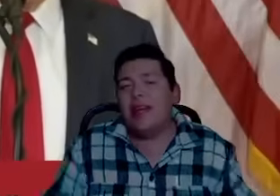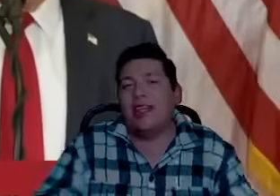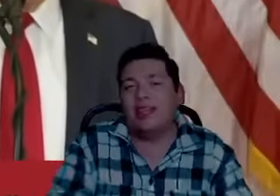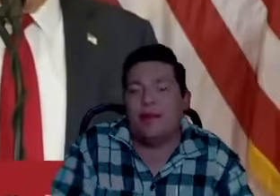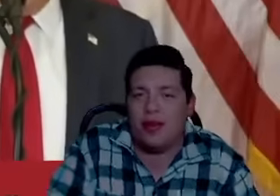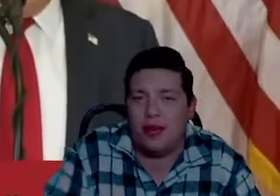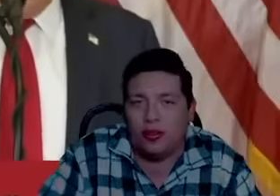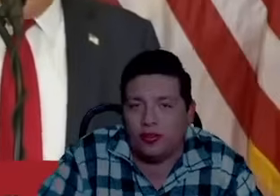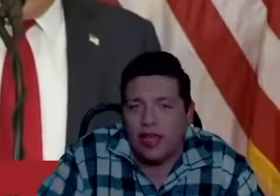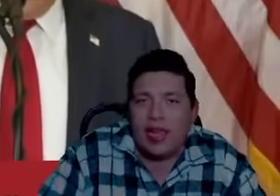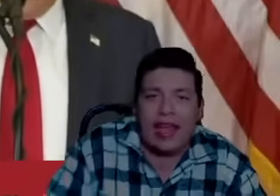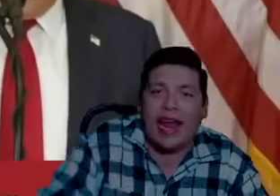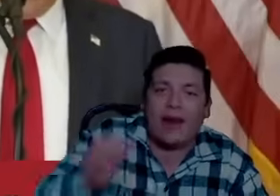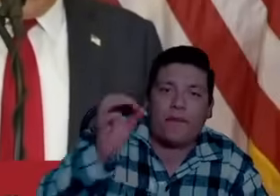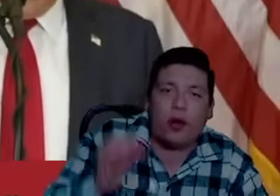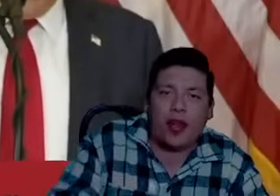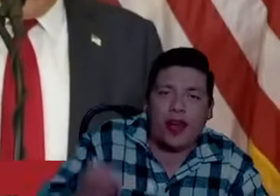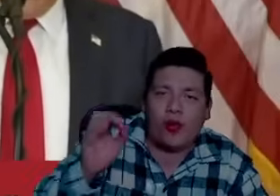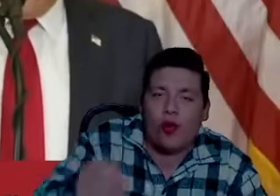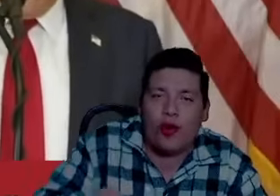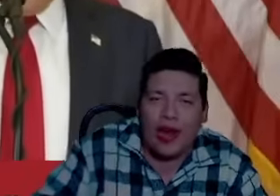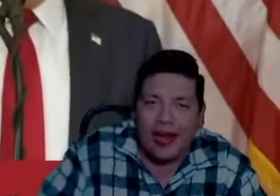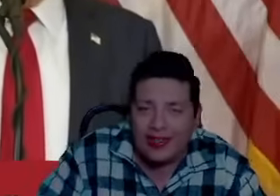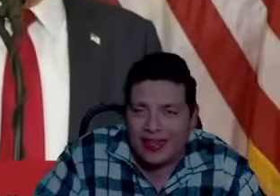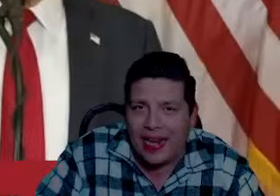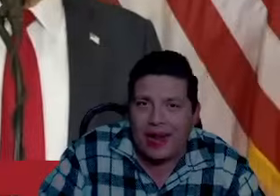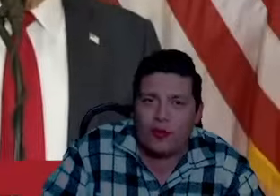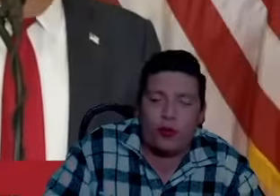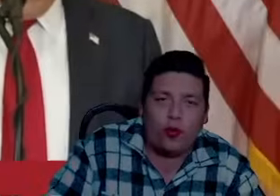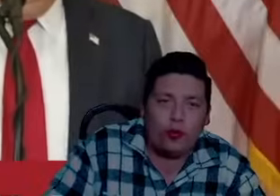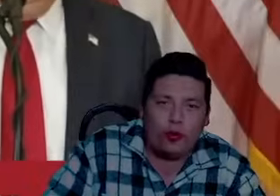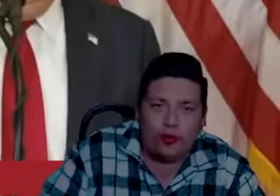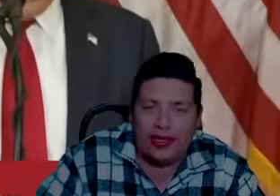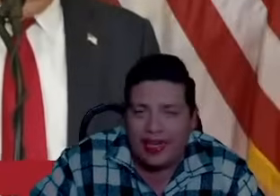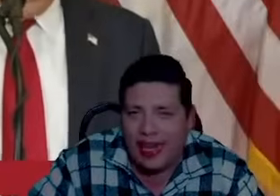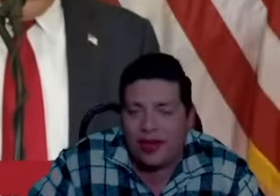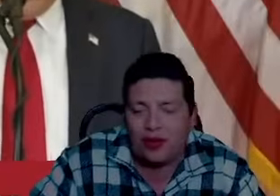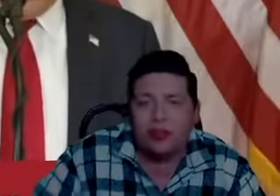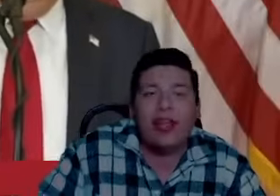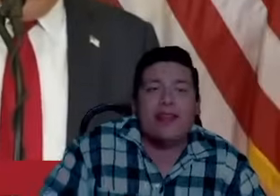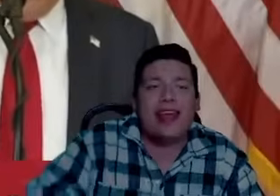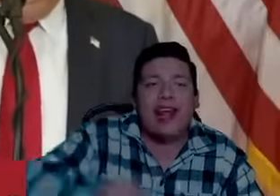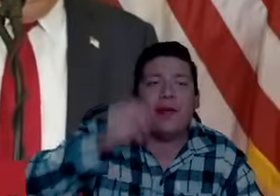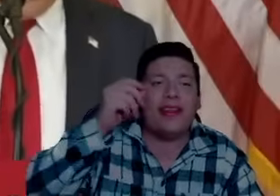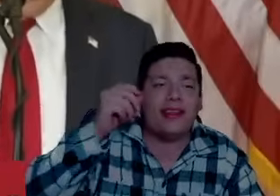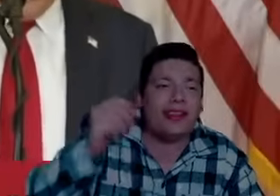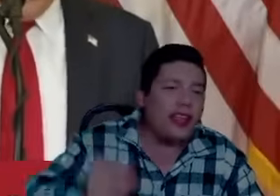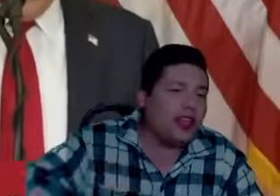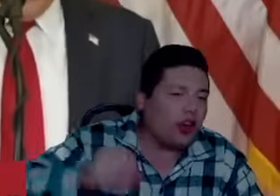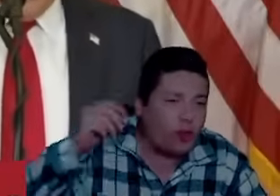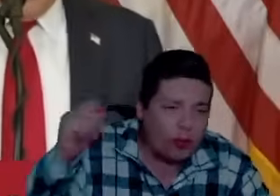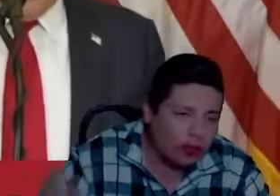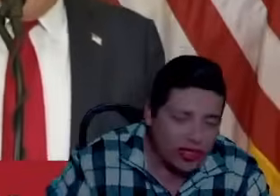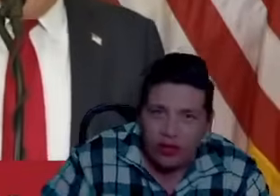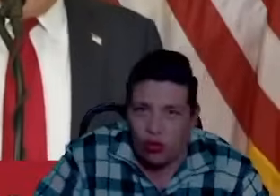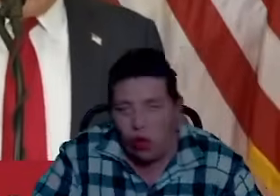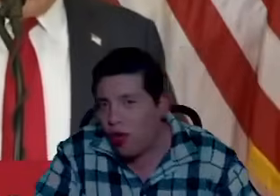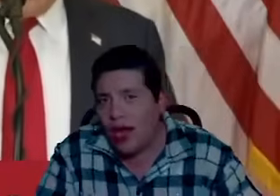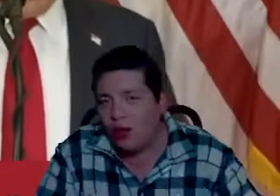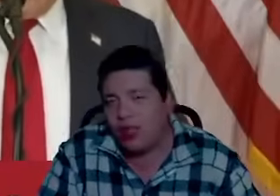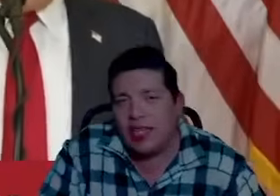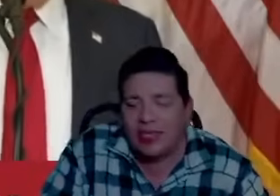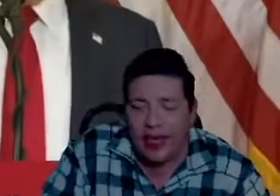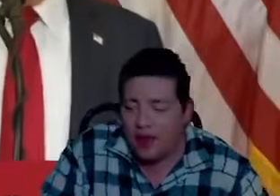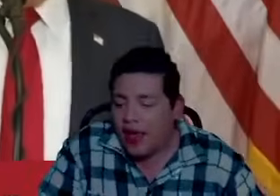sí, amigas y amigos, quiere imponer un arancel a los productos mexicanos del